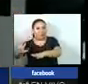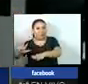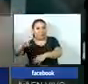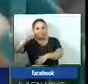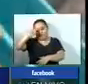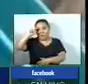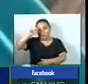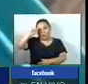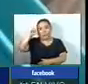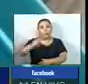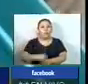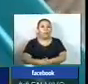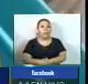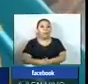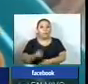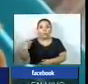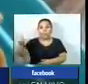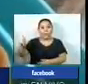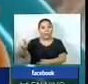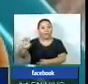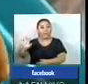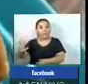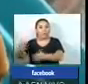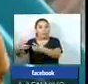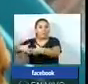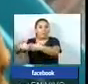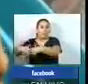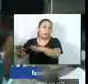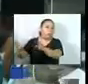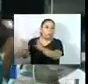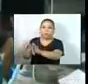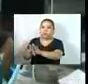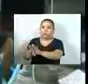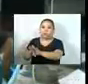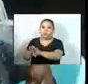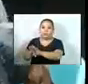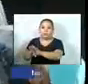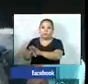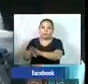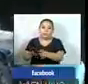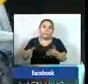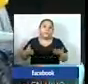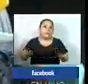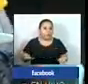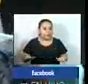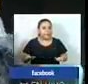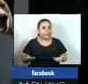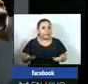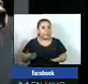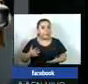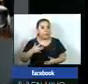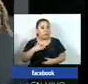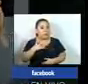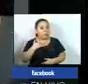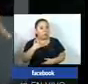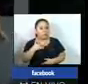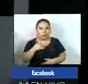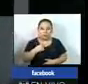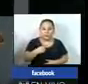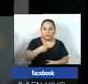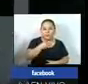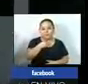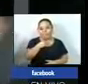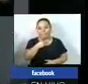y la empresa por la situación de la pandemia tuvo que cerrar fue algo bien complicado